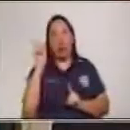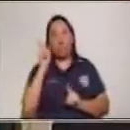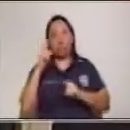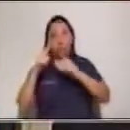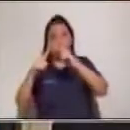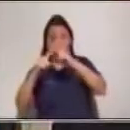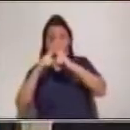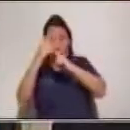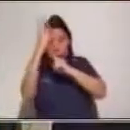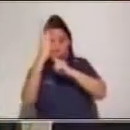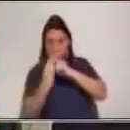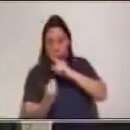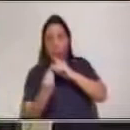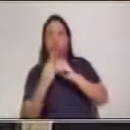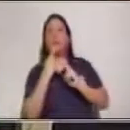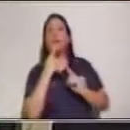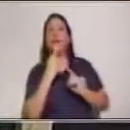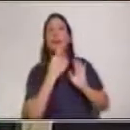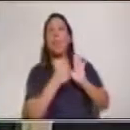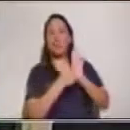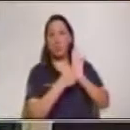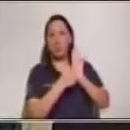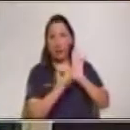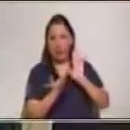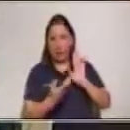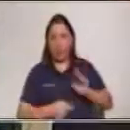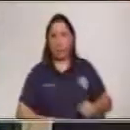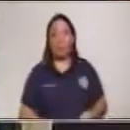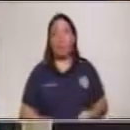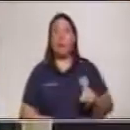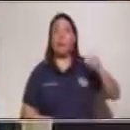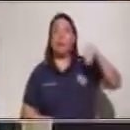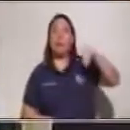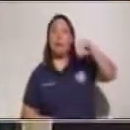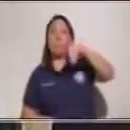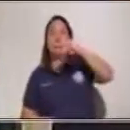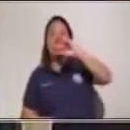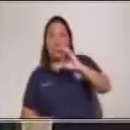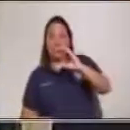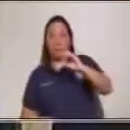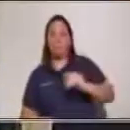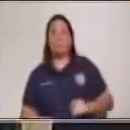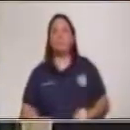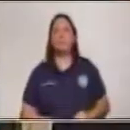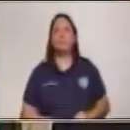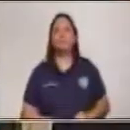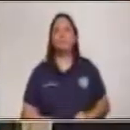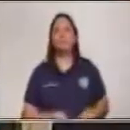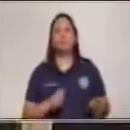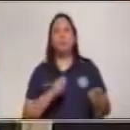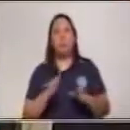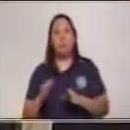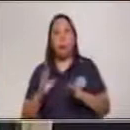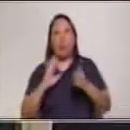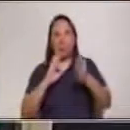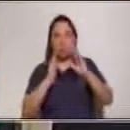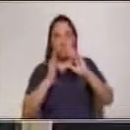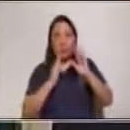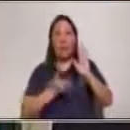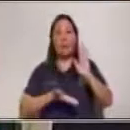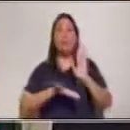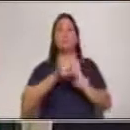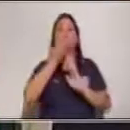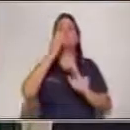Multiplicamos este lado y eso nos daba el mínimo común múltiplo. Para calcular el